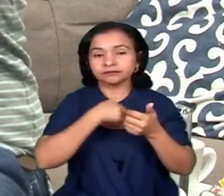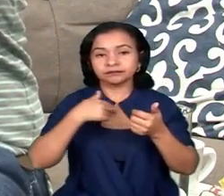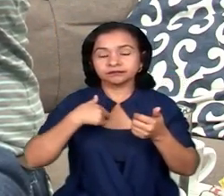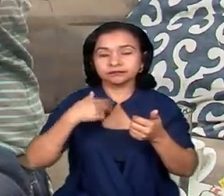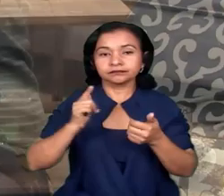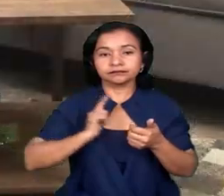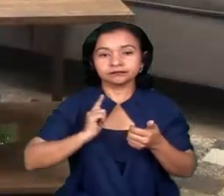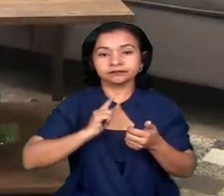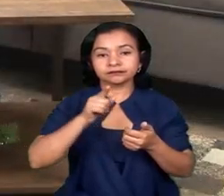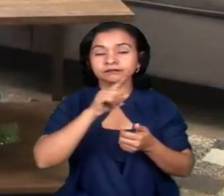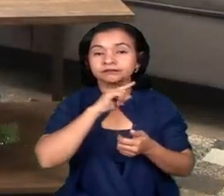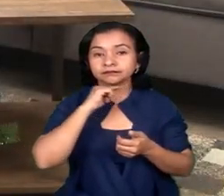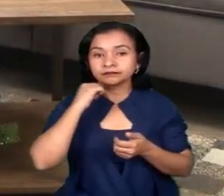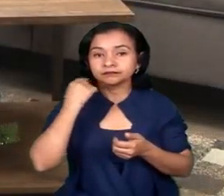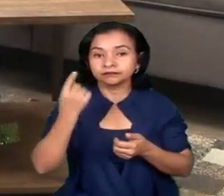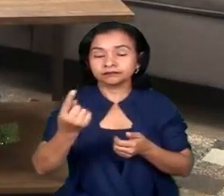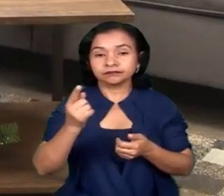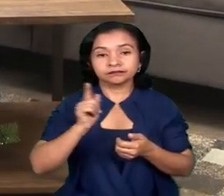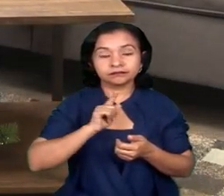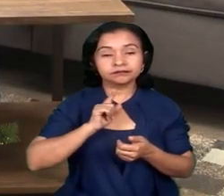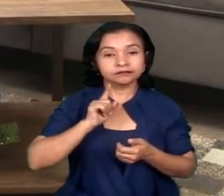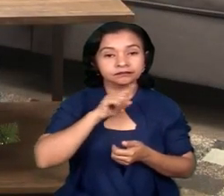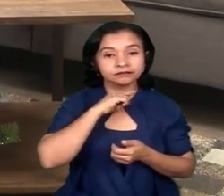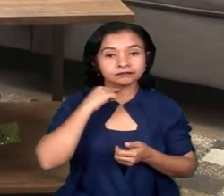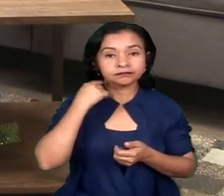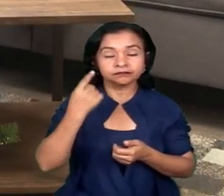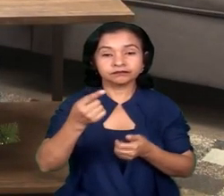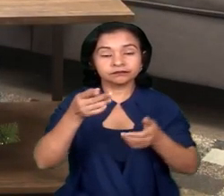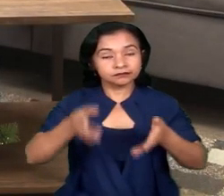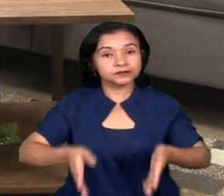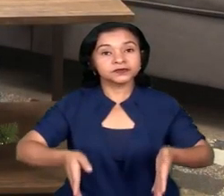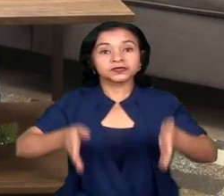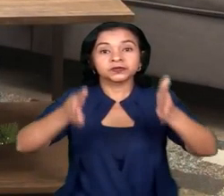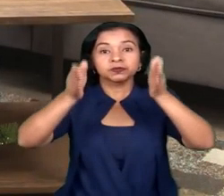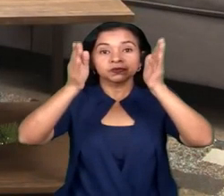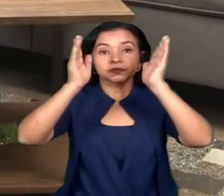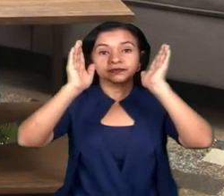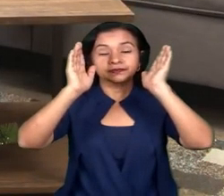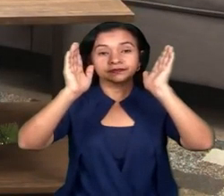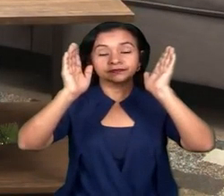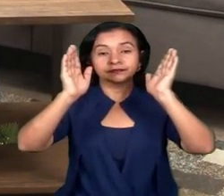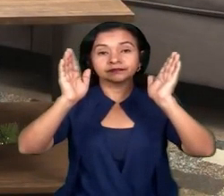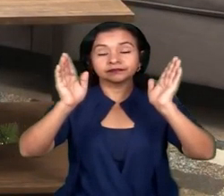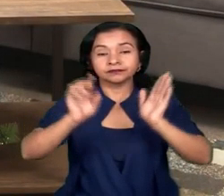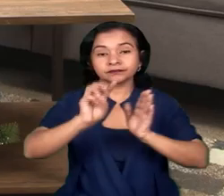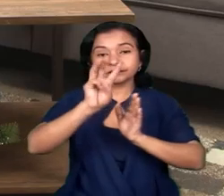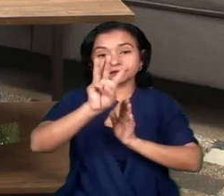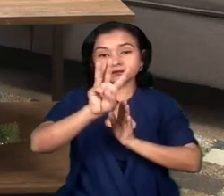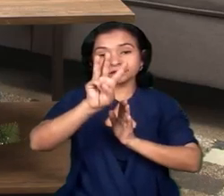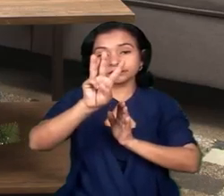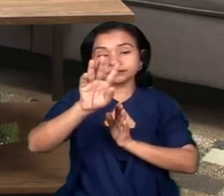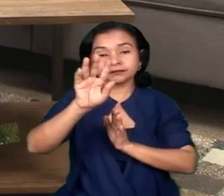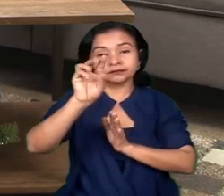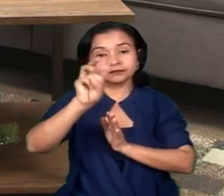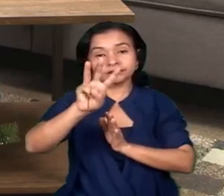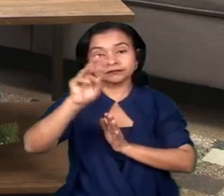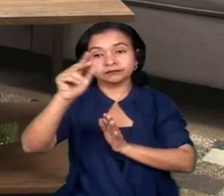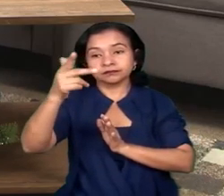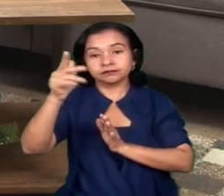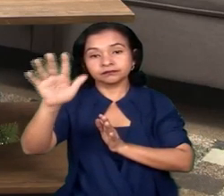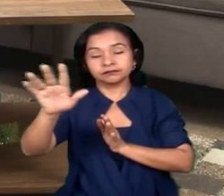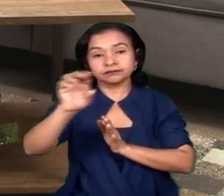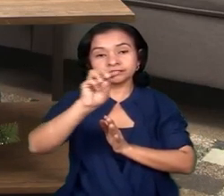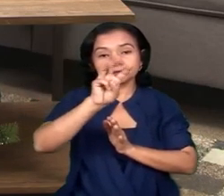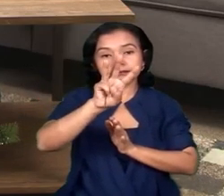ahí una realidad. Tenemos una realidad donde está un edificio grande donde van a haber 385,